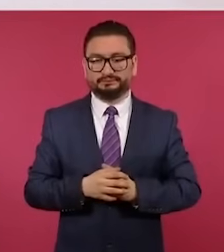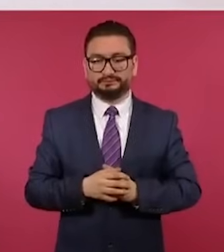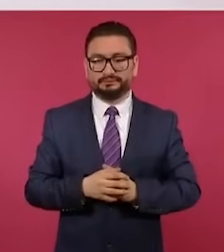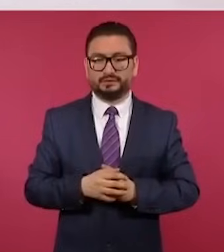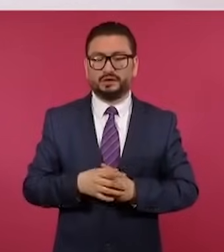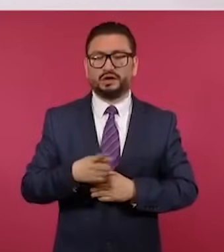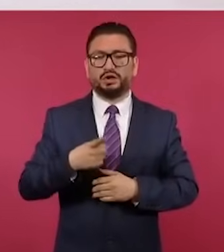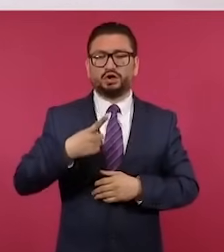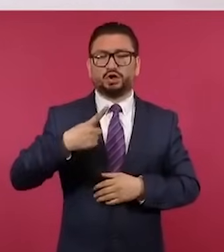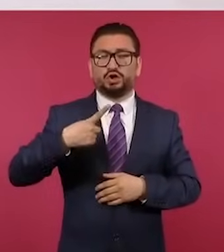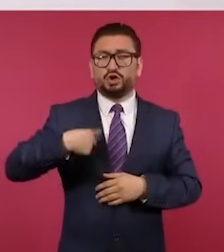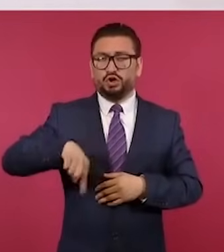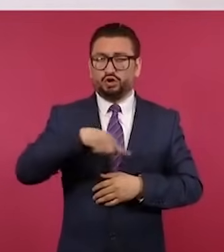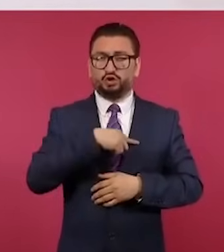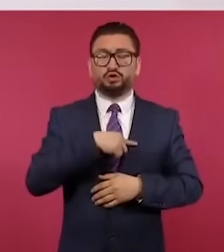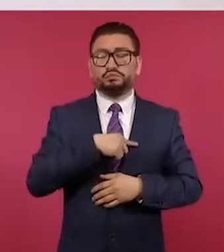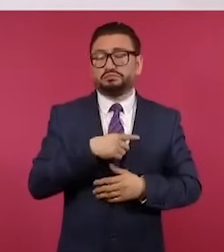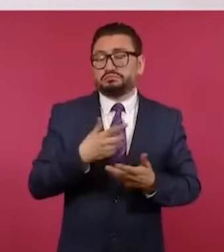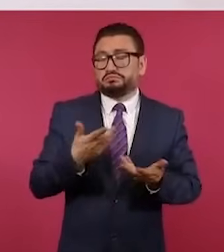Nosotros,